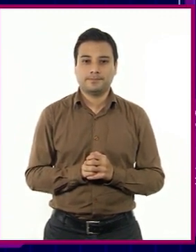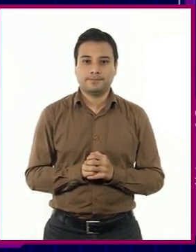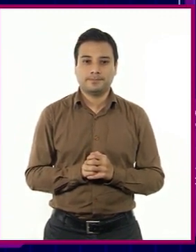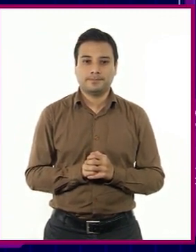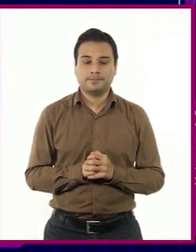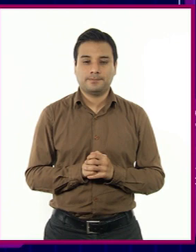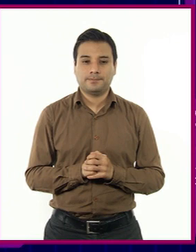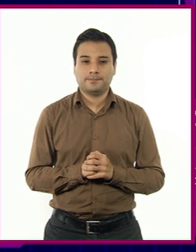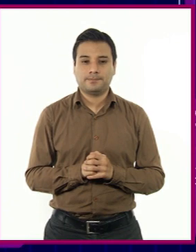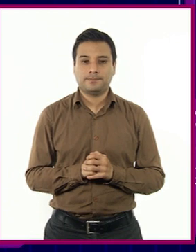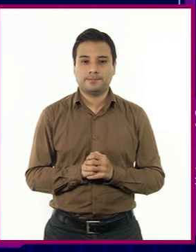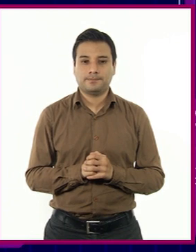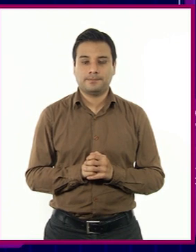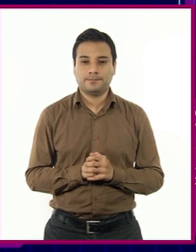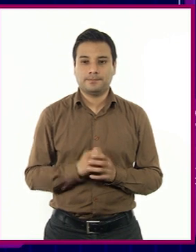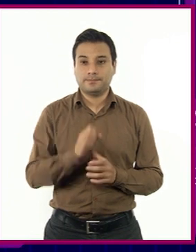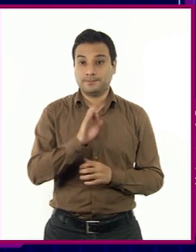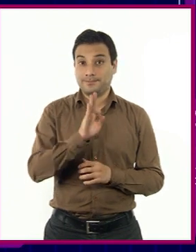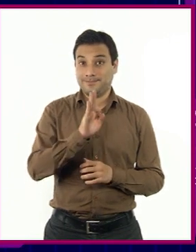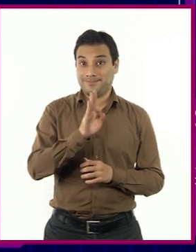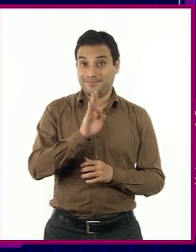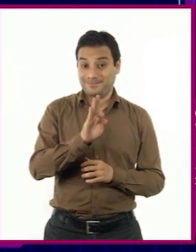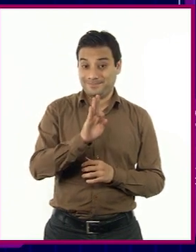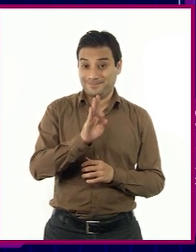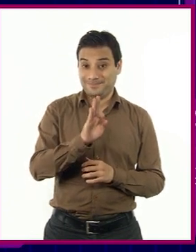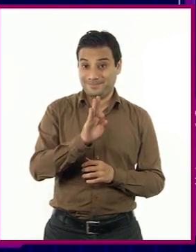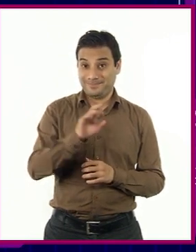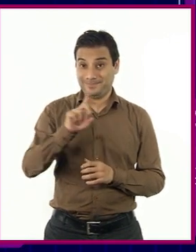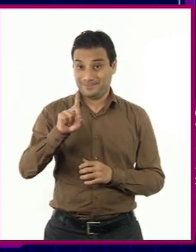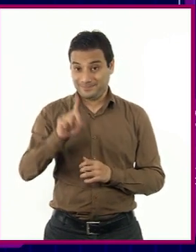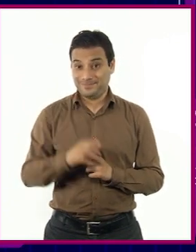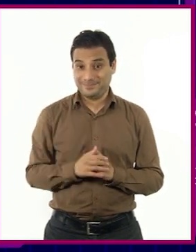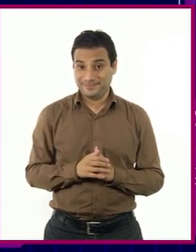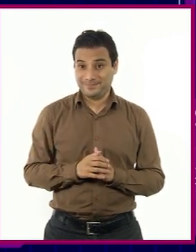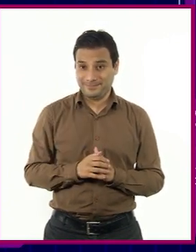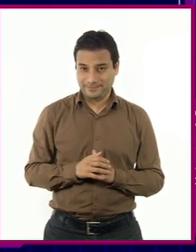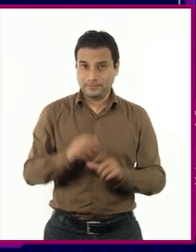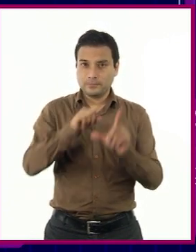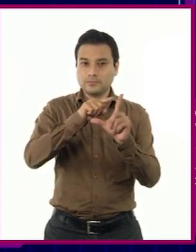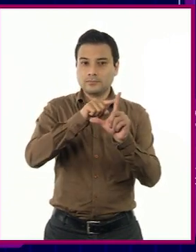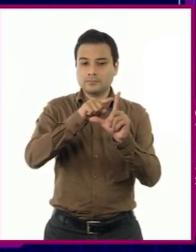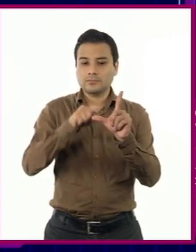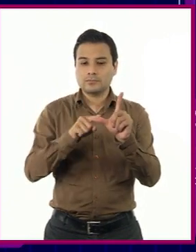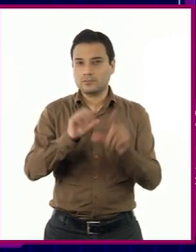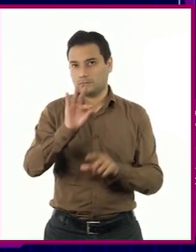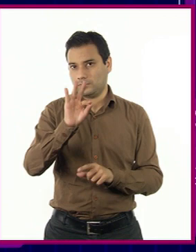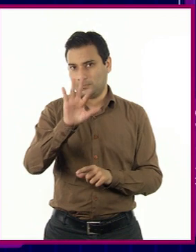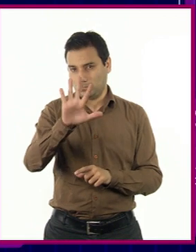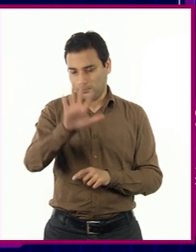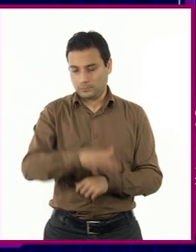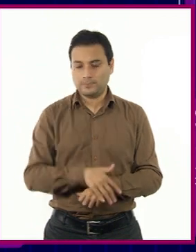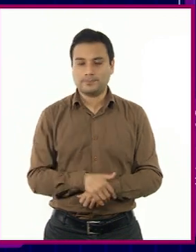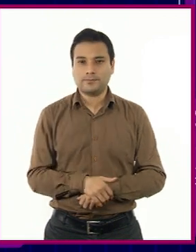por los segmentos FD y DE, igual a 45